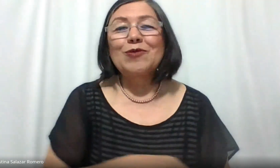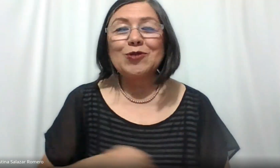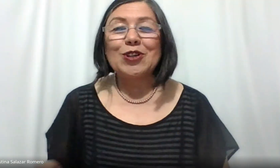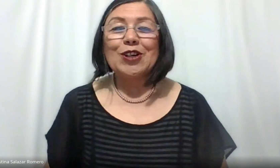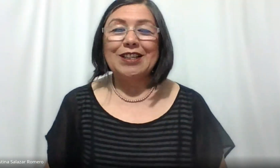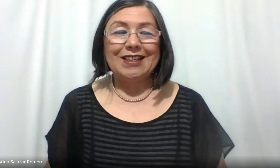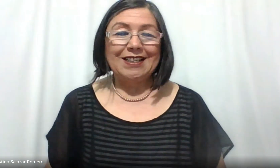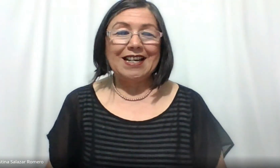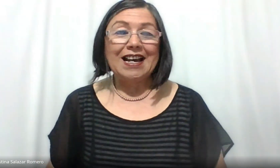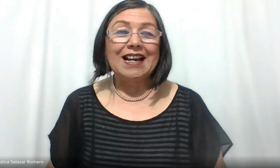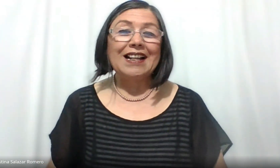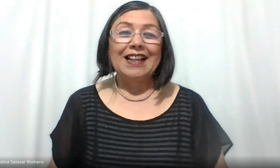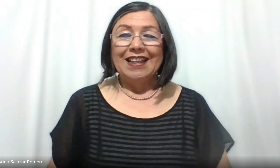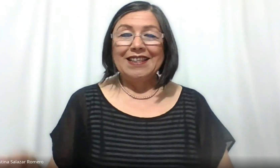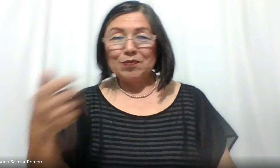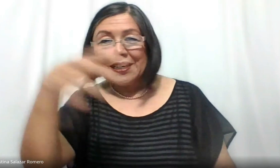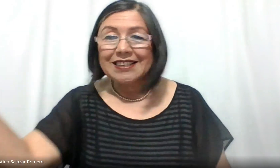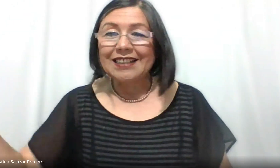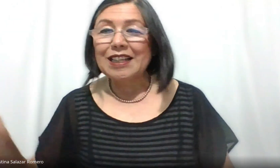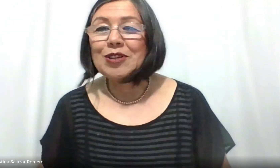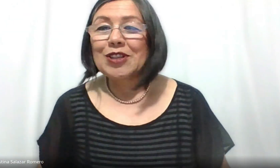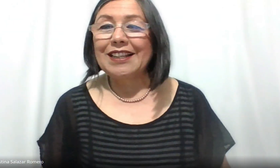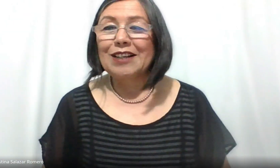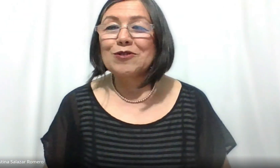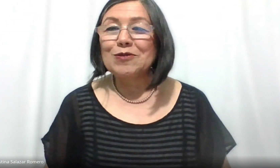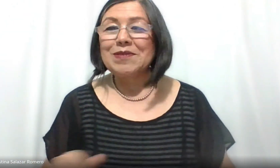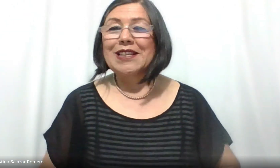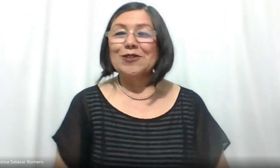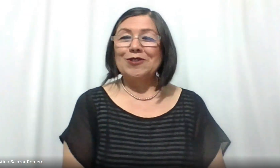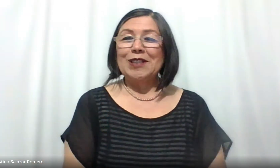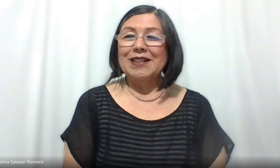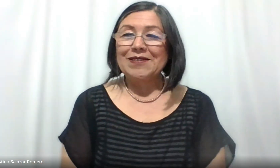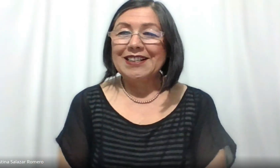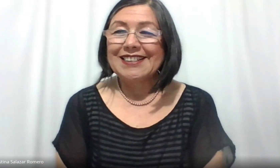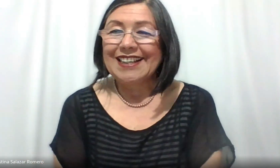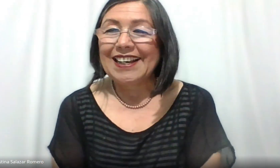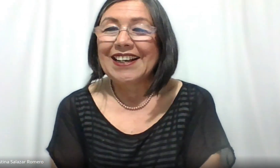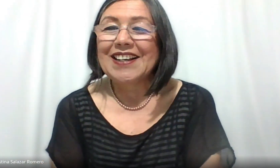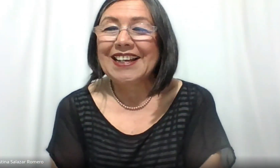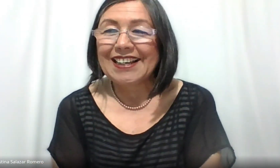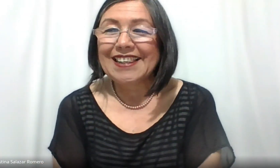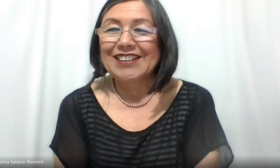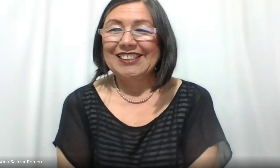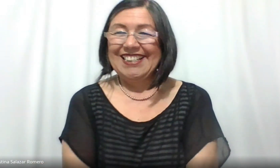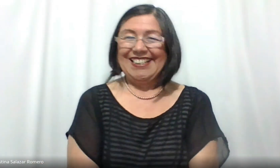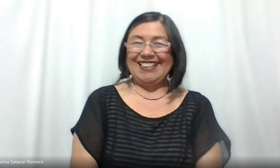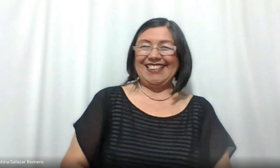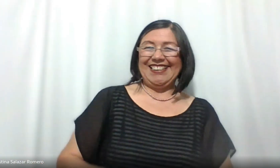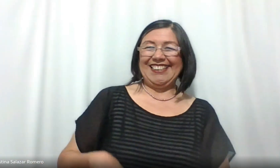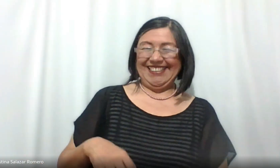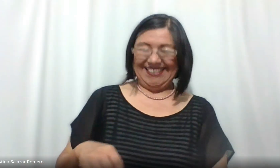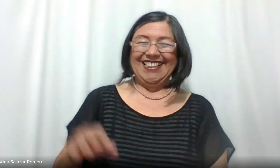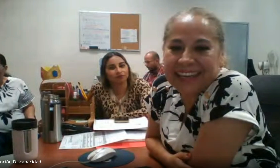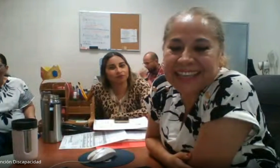aprendan mucho y ya después al término del curso me invita, doctora, para ver en qué quedaron.